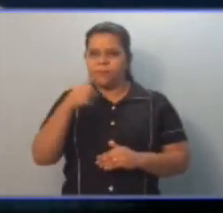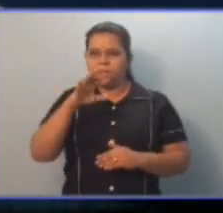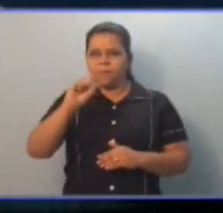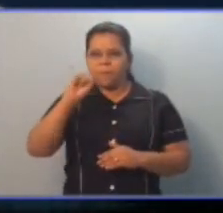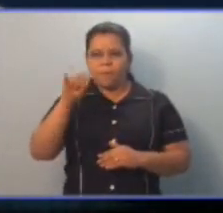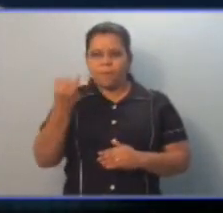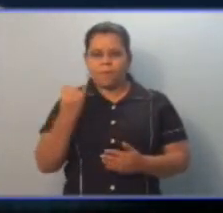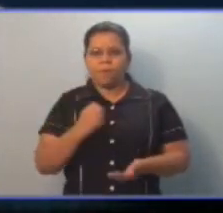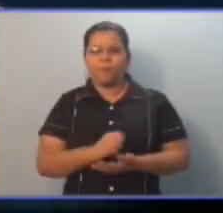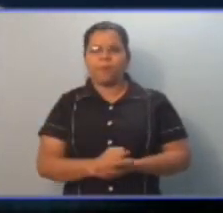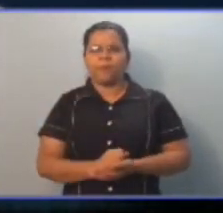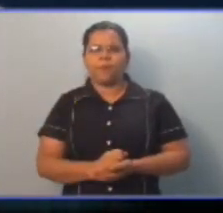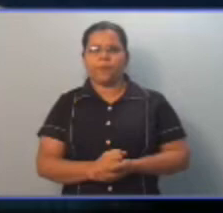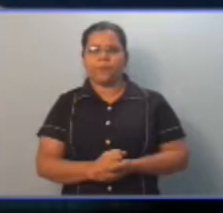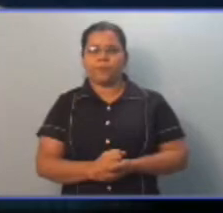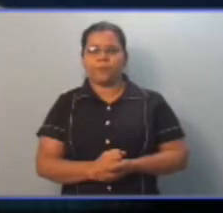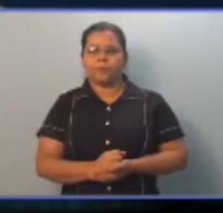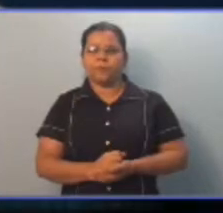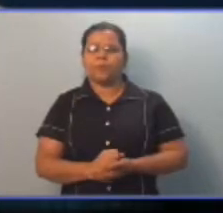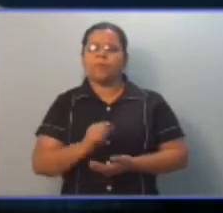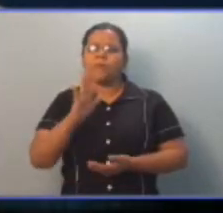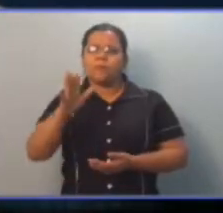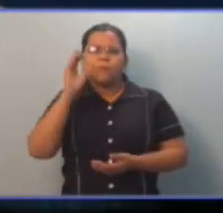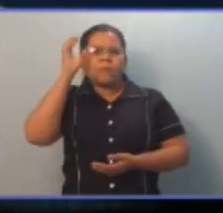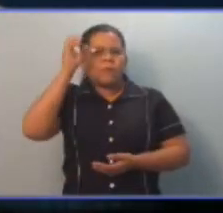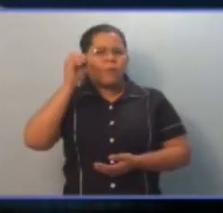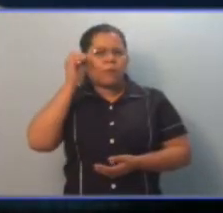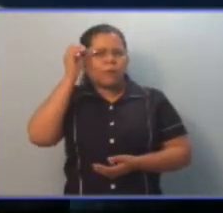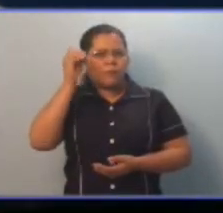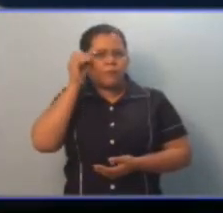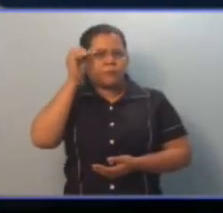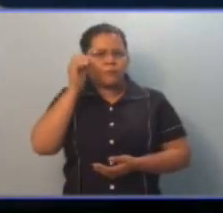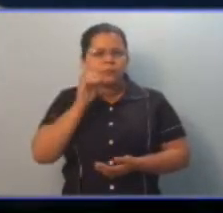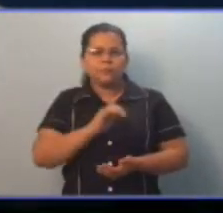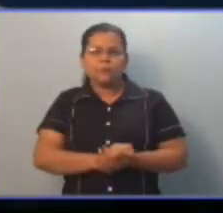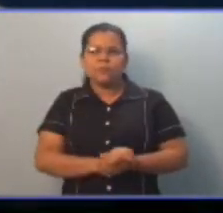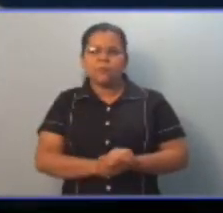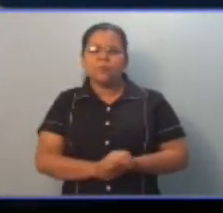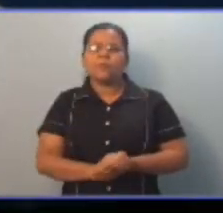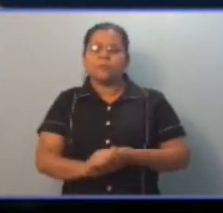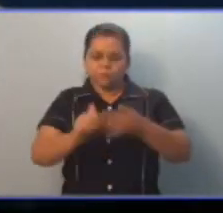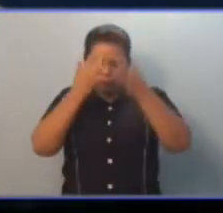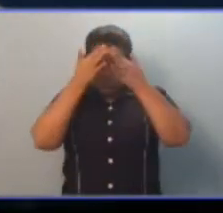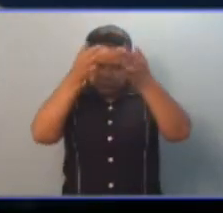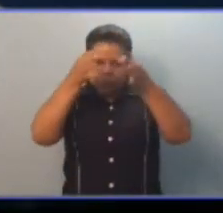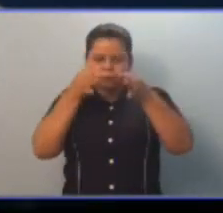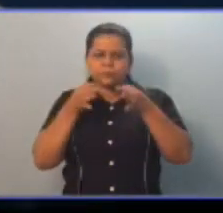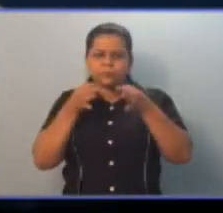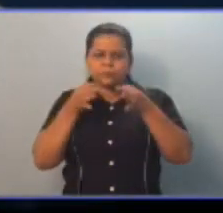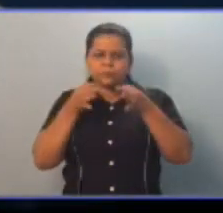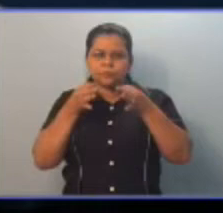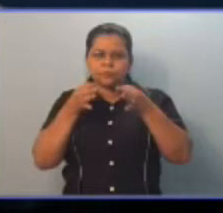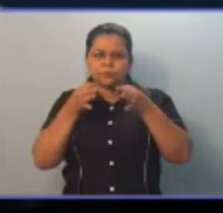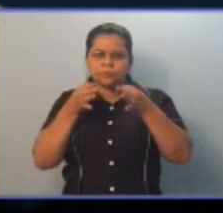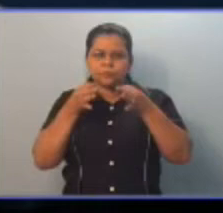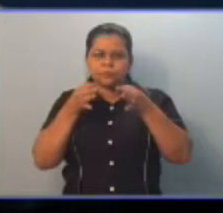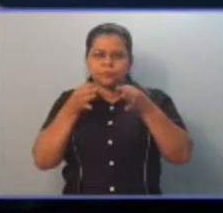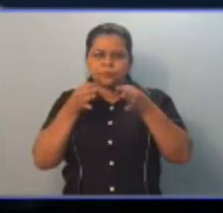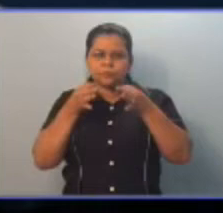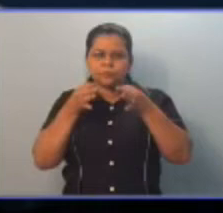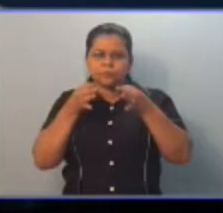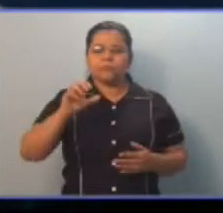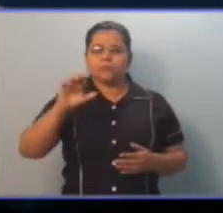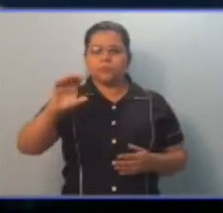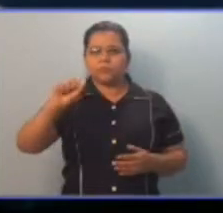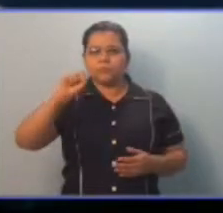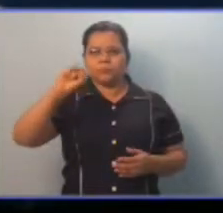Constitucional. ¿Qué opinión le merece a usted el fallo emitido por la actual Sala de lo